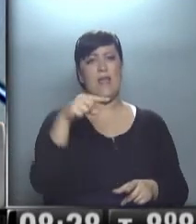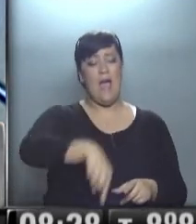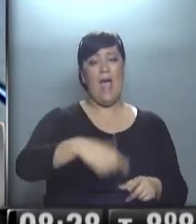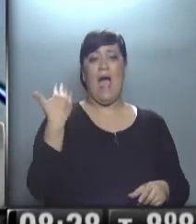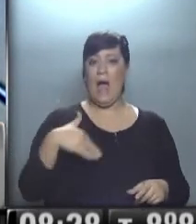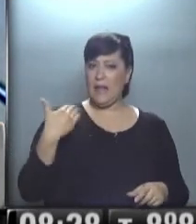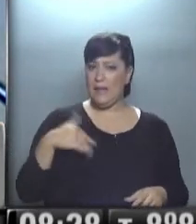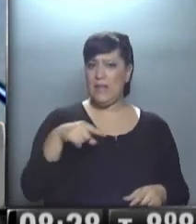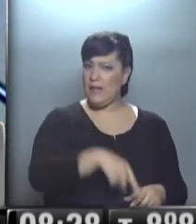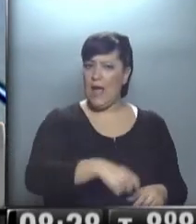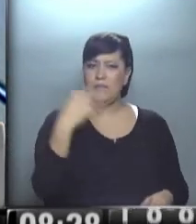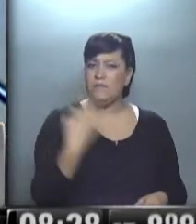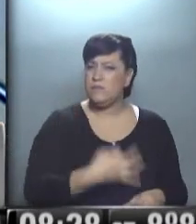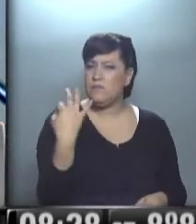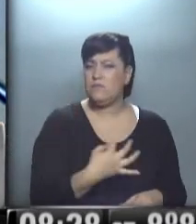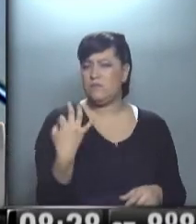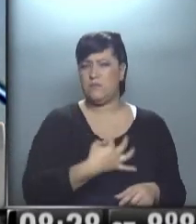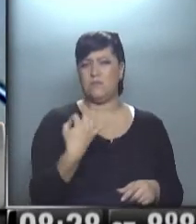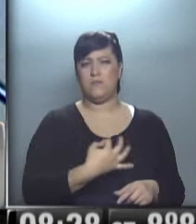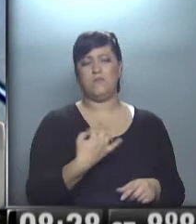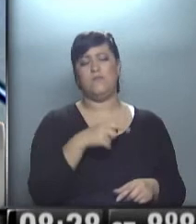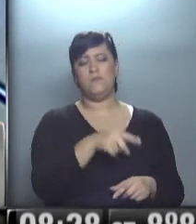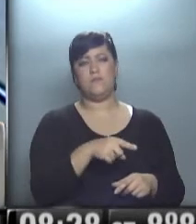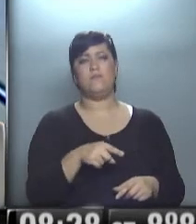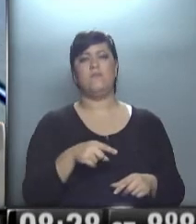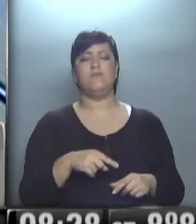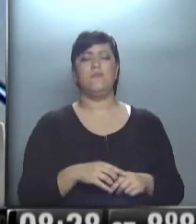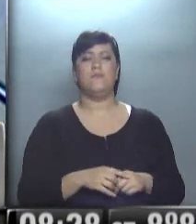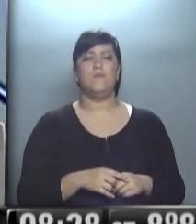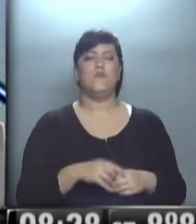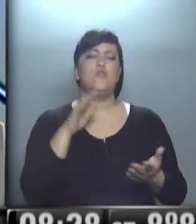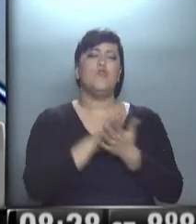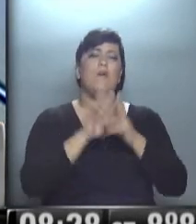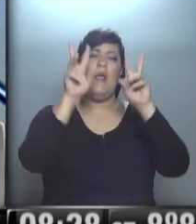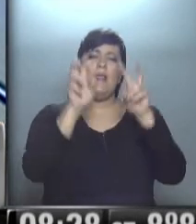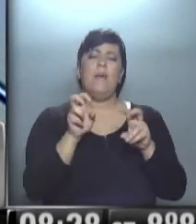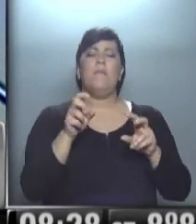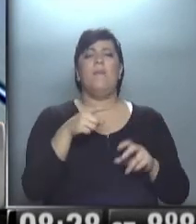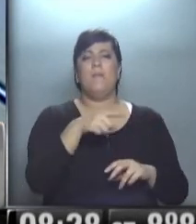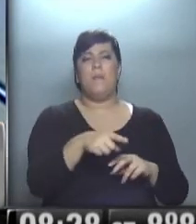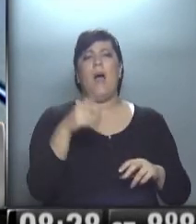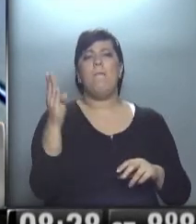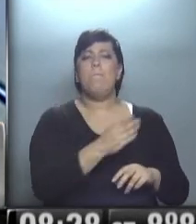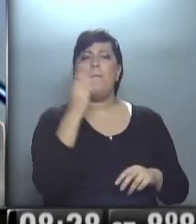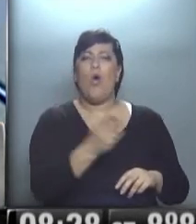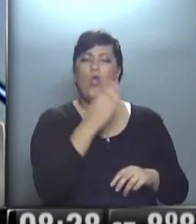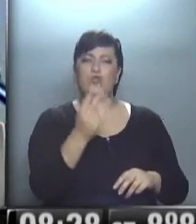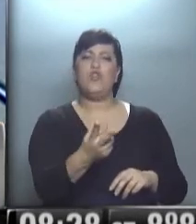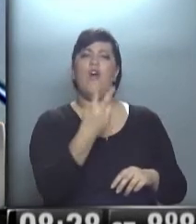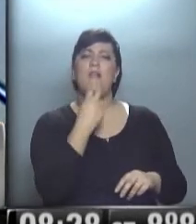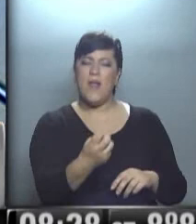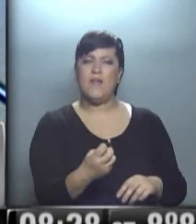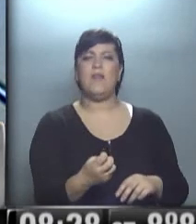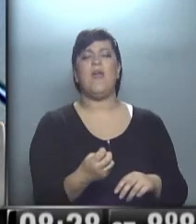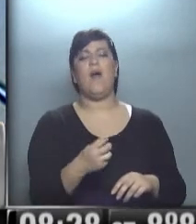extraordinaria y acá se van a suscribir algunos acuerdos adicionales también en materia de una plataforma para la producción de energía no renovable